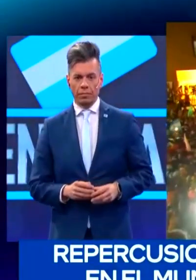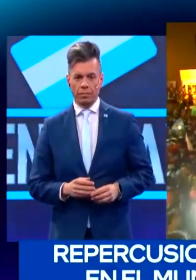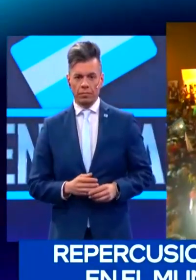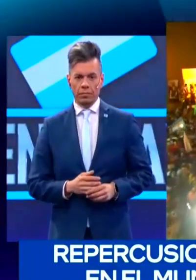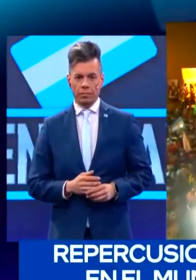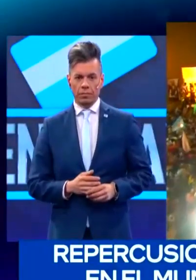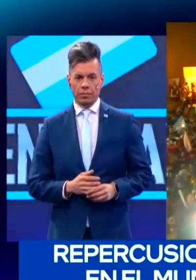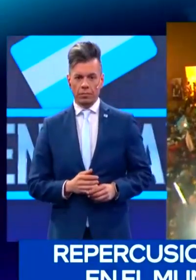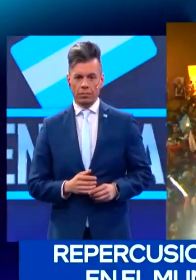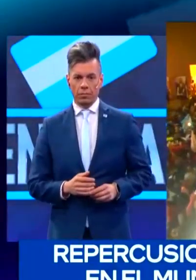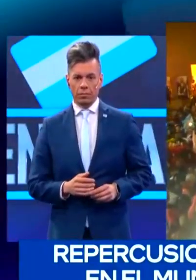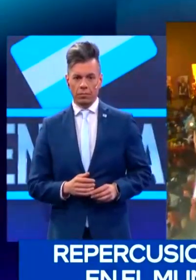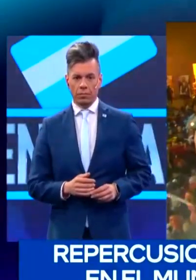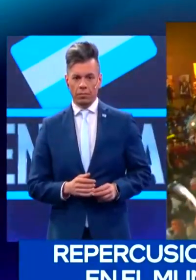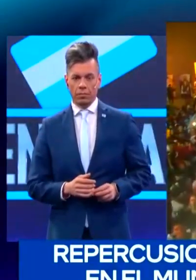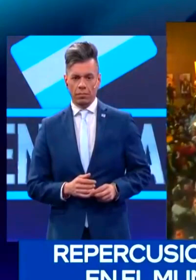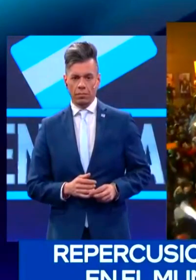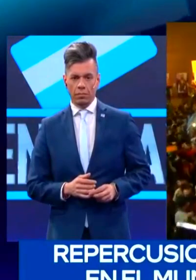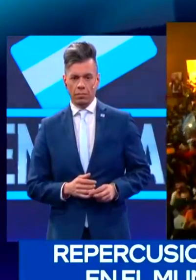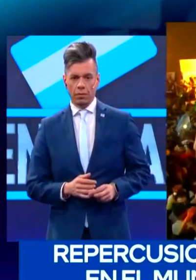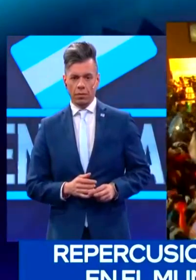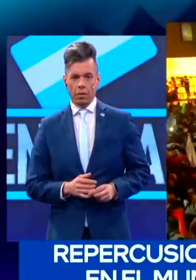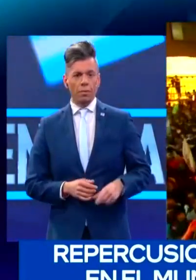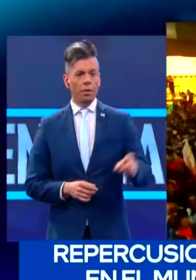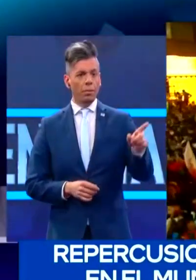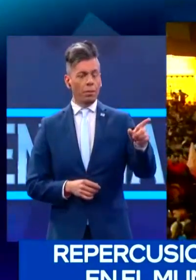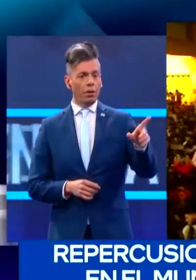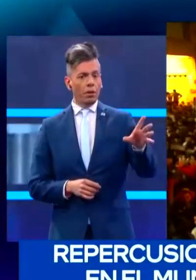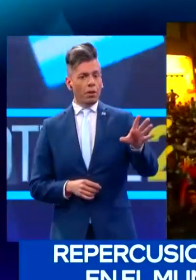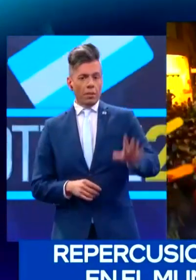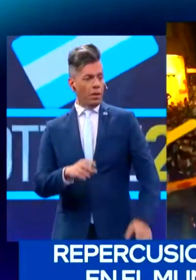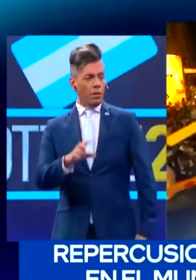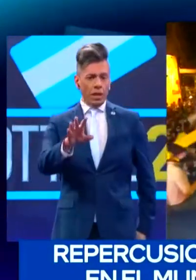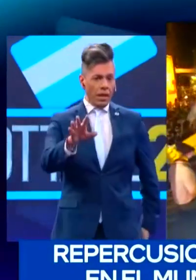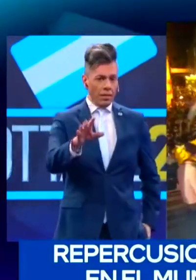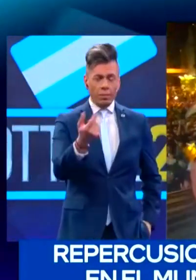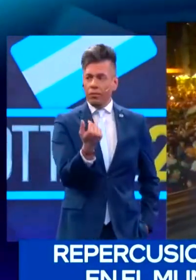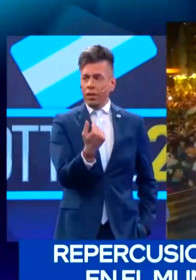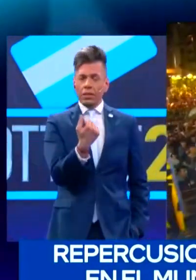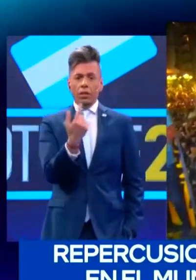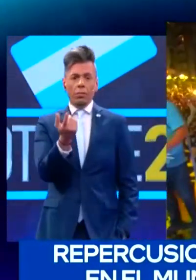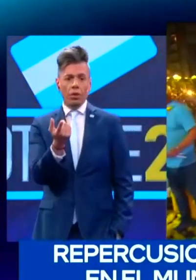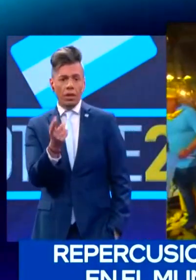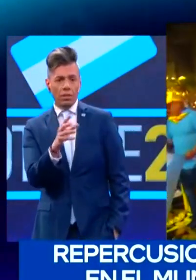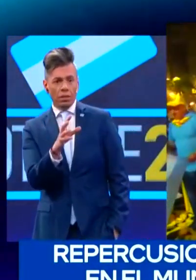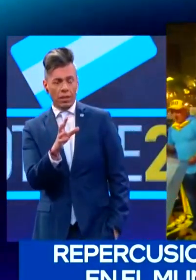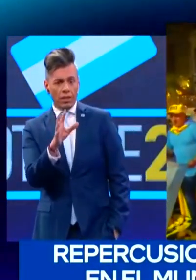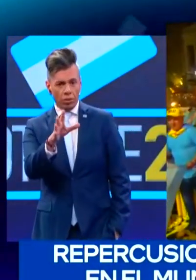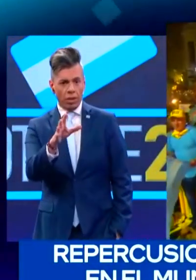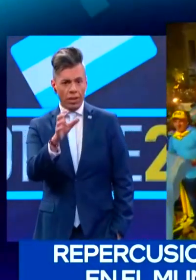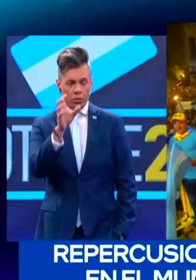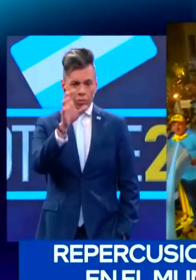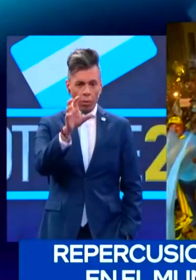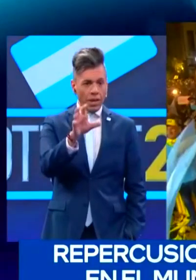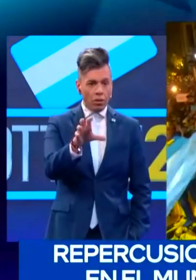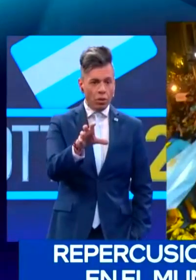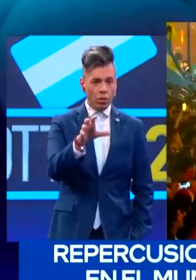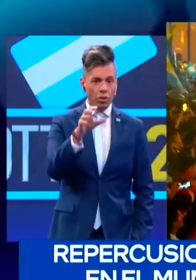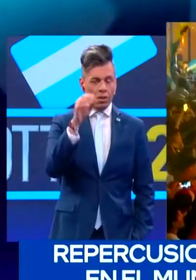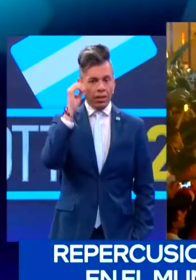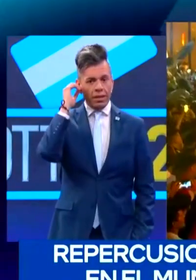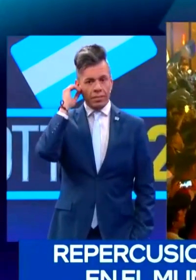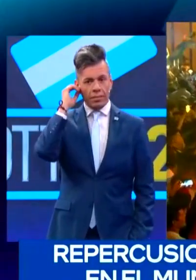argentino, así que, bueno, lógicamente van a tener que cuidar muchísimo más su discurso. Un análisis, pero fíjate cómo eso uh-huh. que en su